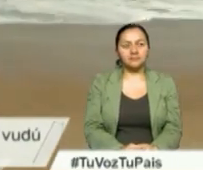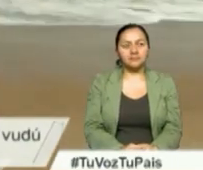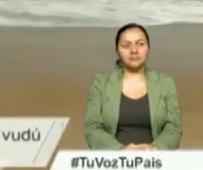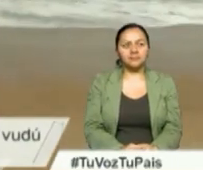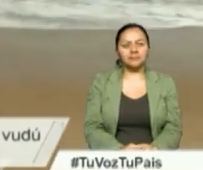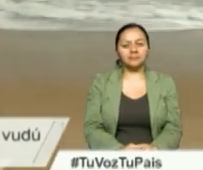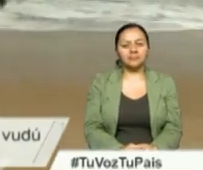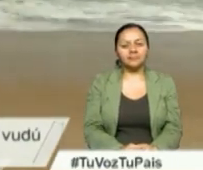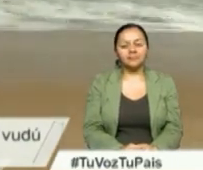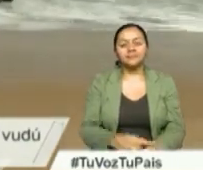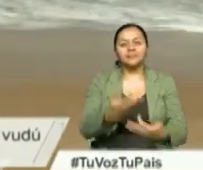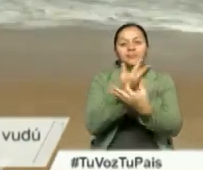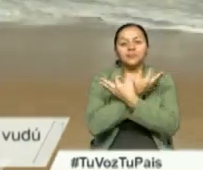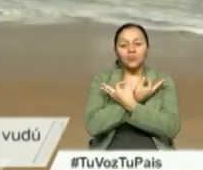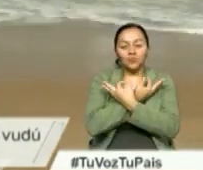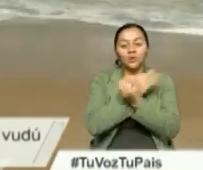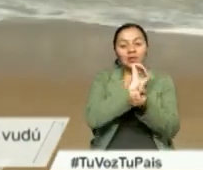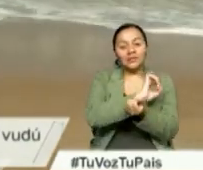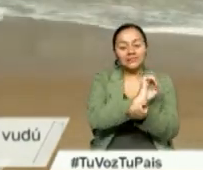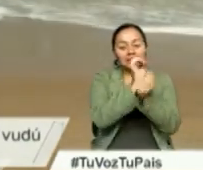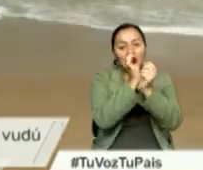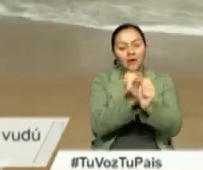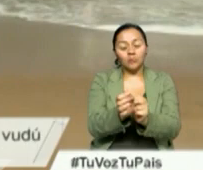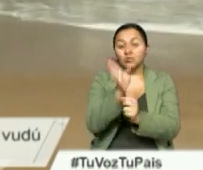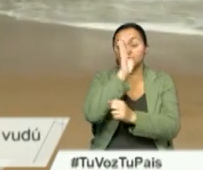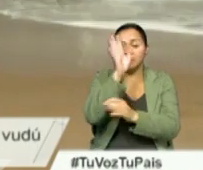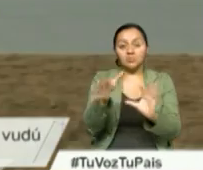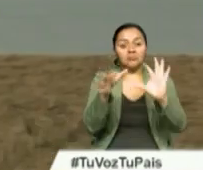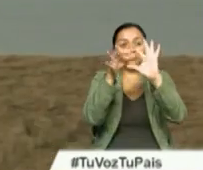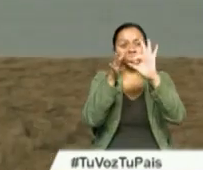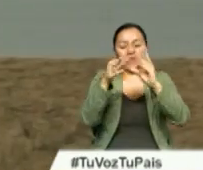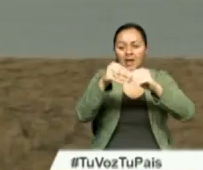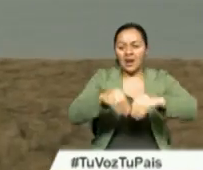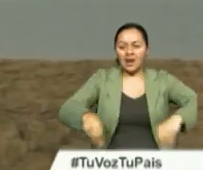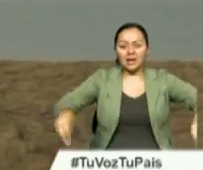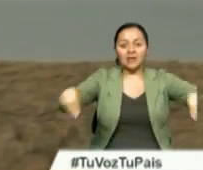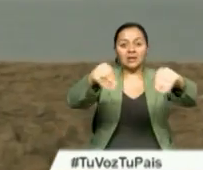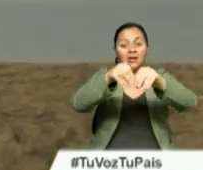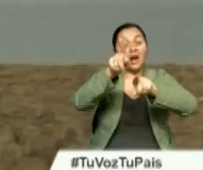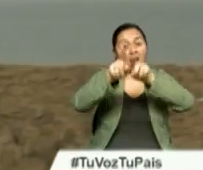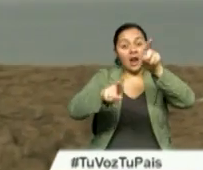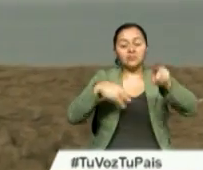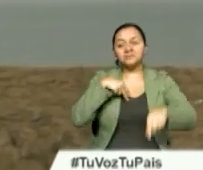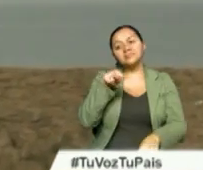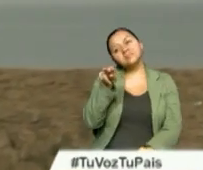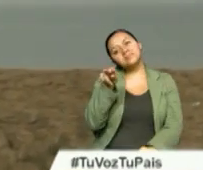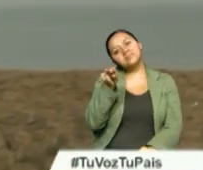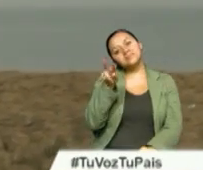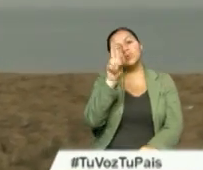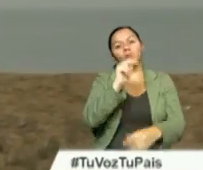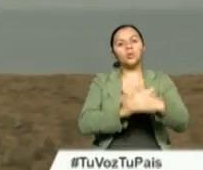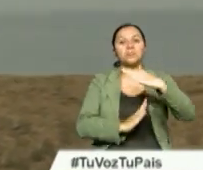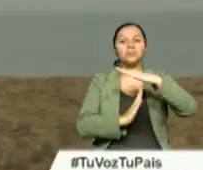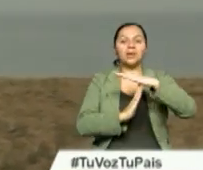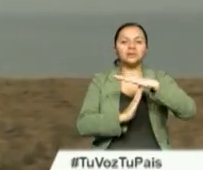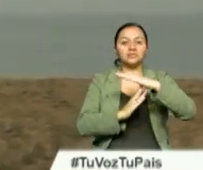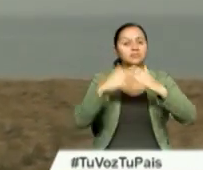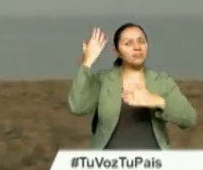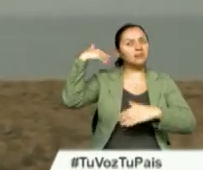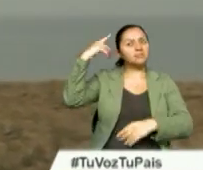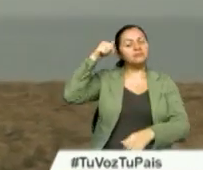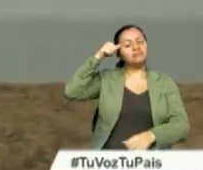El vudú y la esclavitud unidas para siempre en esta franja de arena donde quizás algunos puedan hacer las paces con el pasado.